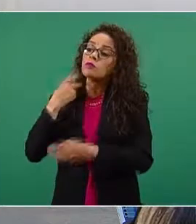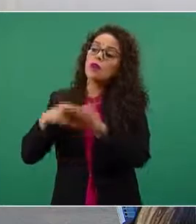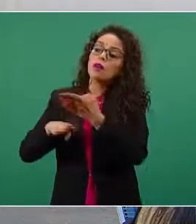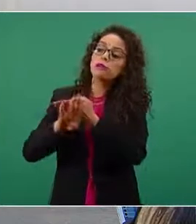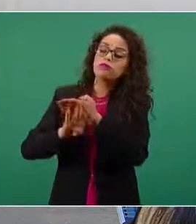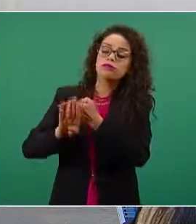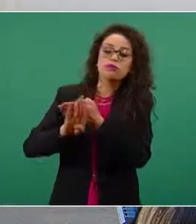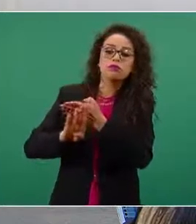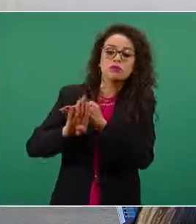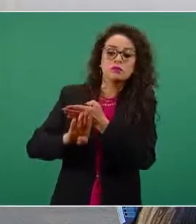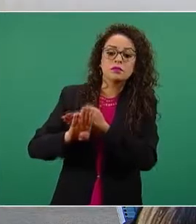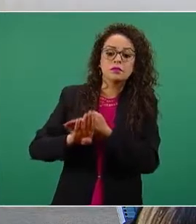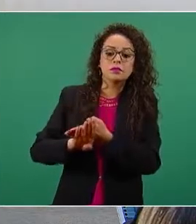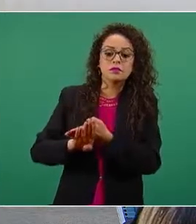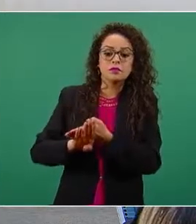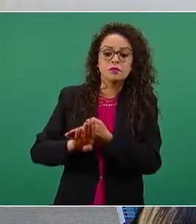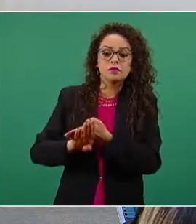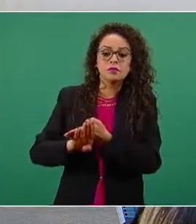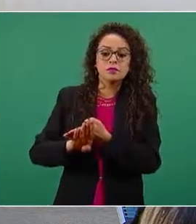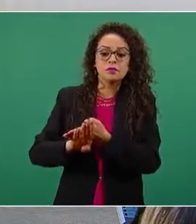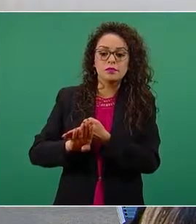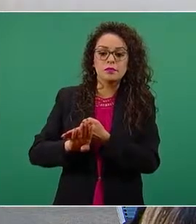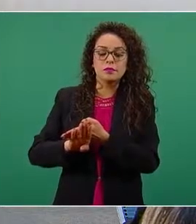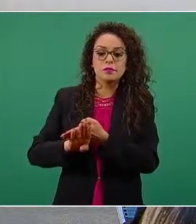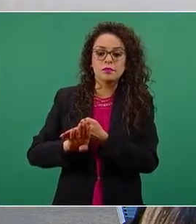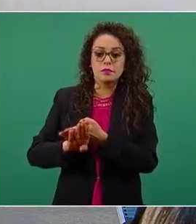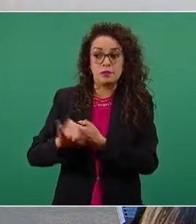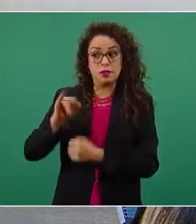y de que eran opositores, que no eran paleros.